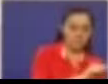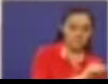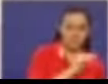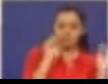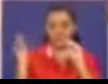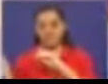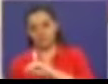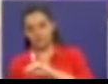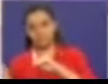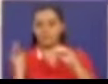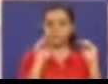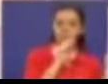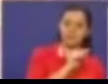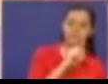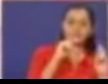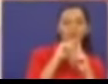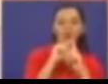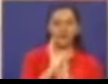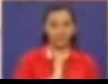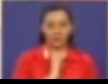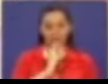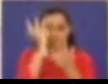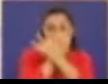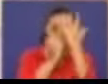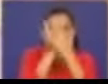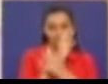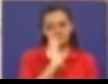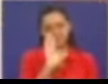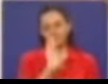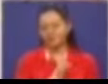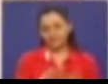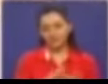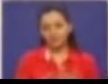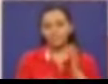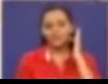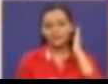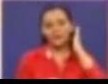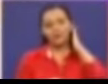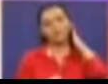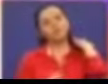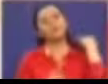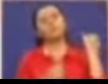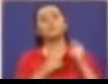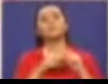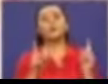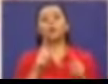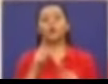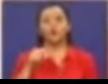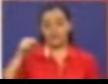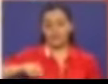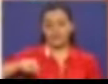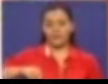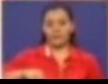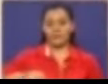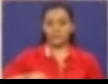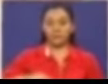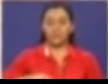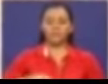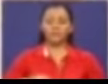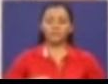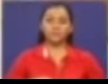algunos términos que causan confusión. El problema es que no siempre existe estadística